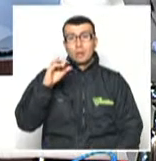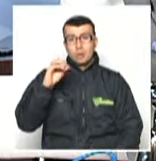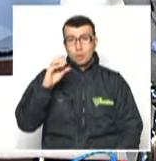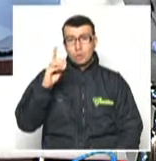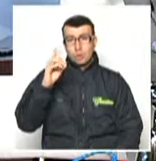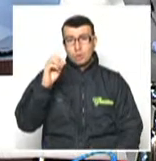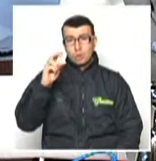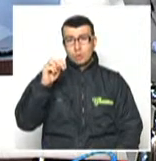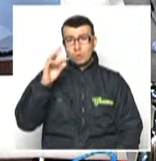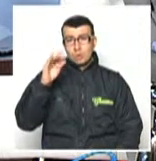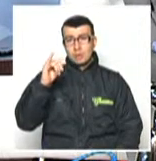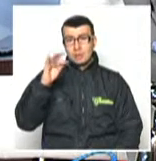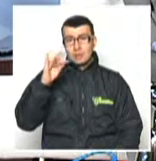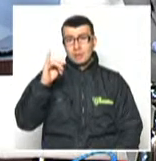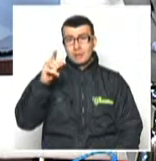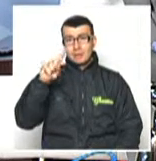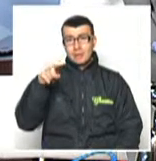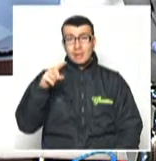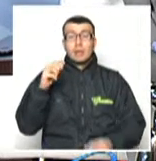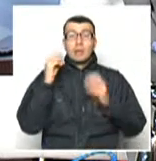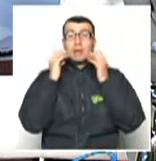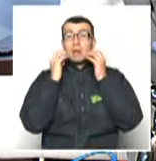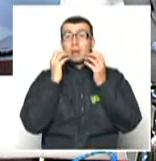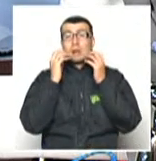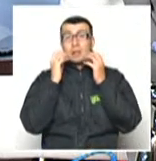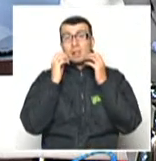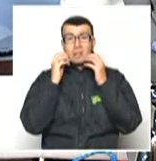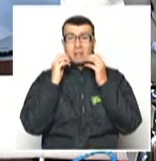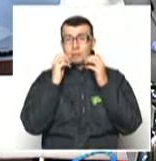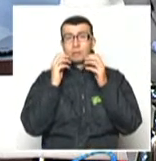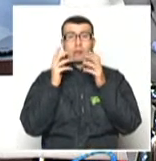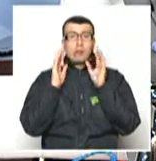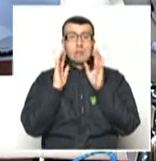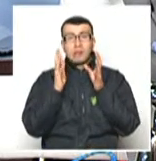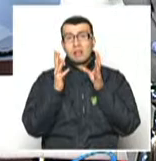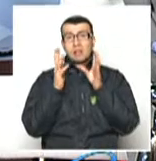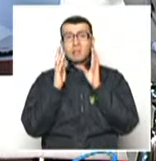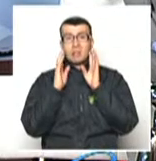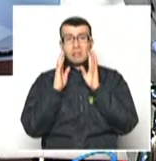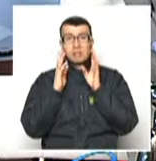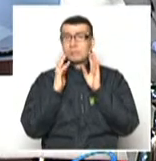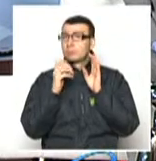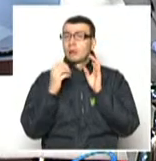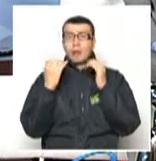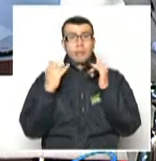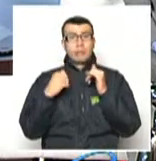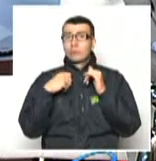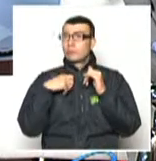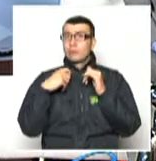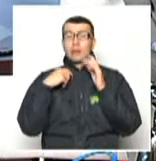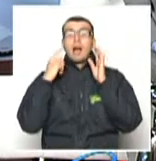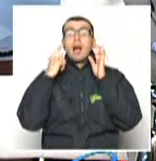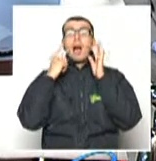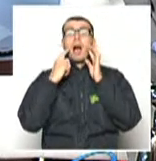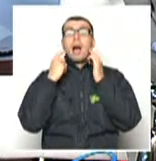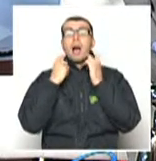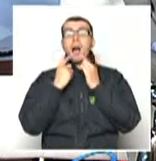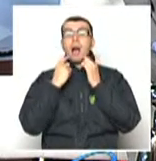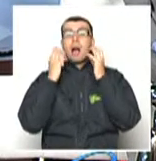los dientes, las muelas. En este momento ya no tiene muelas ni arriba ni